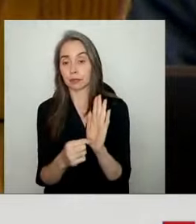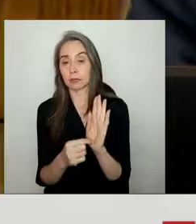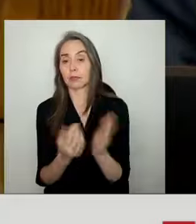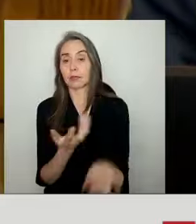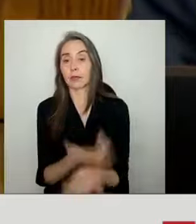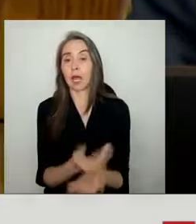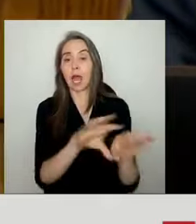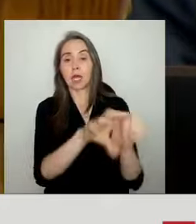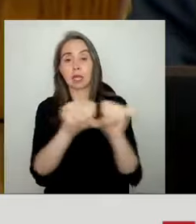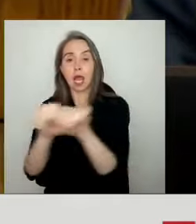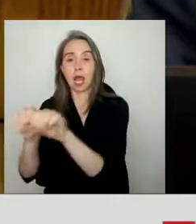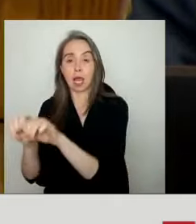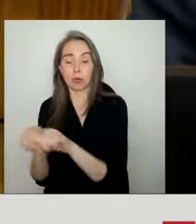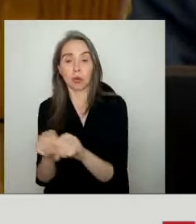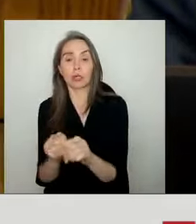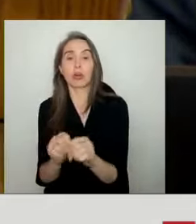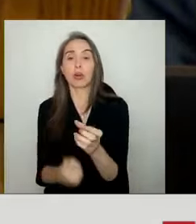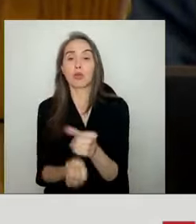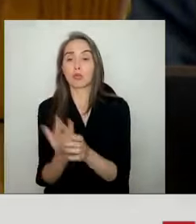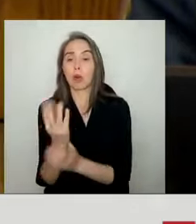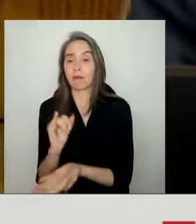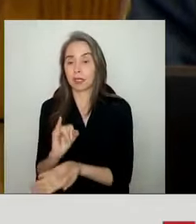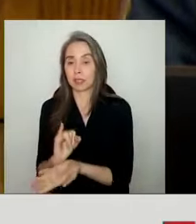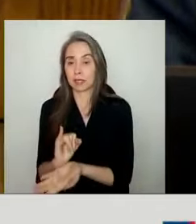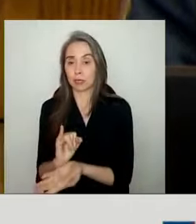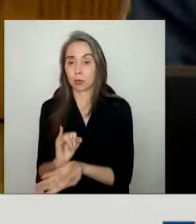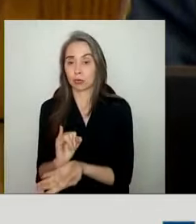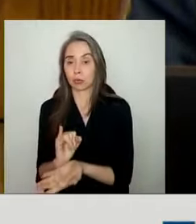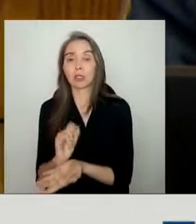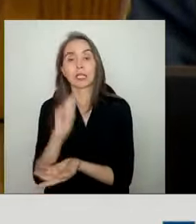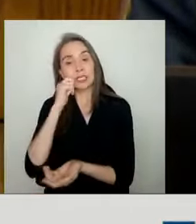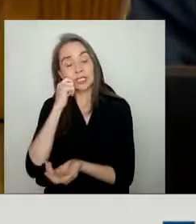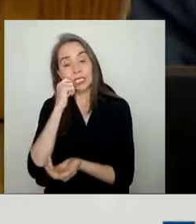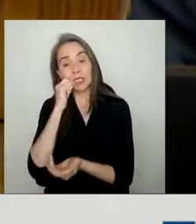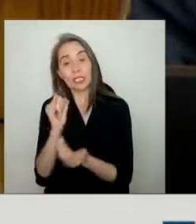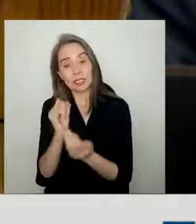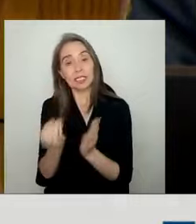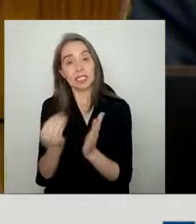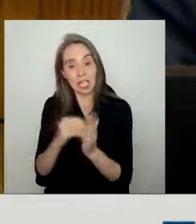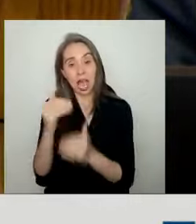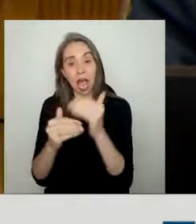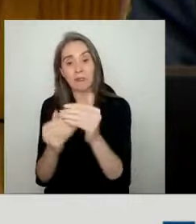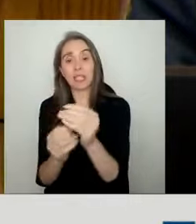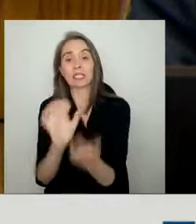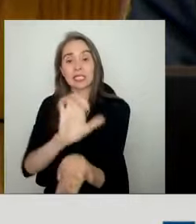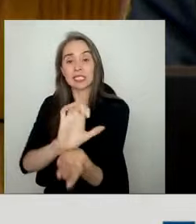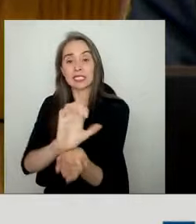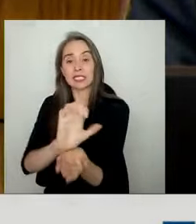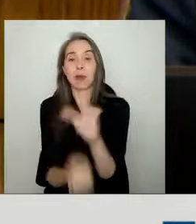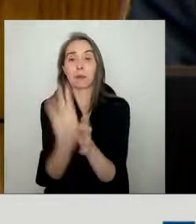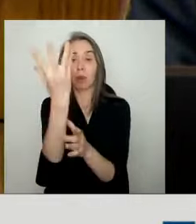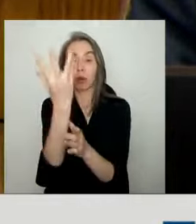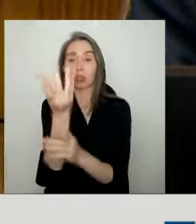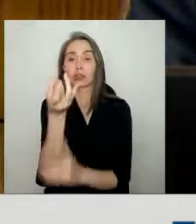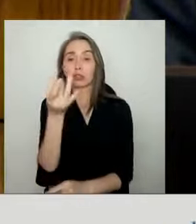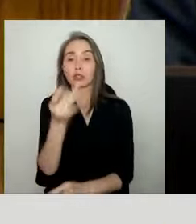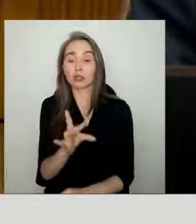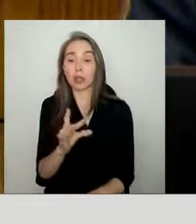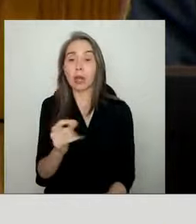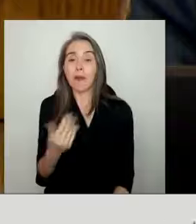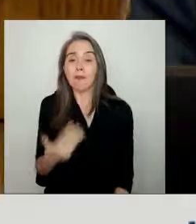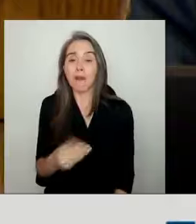a que este nuevo órganos y significa un avance en la modernización del estado sin embargo solo valdrá la pena si